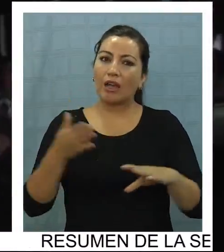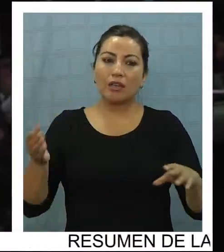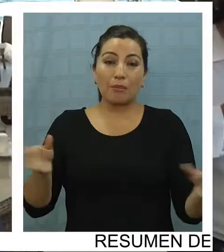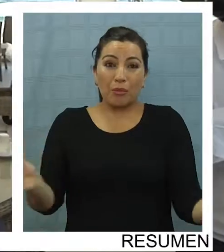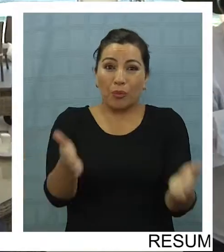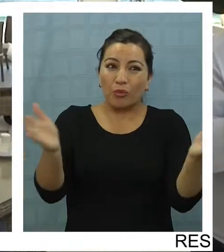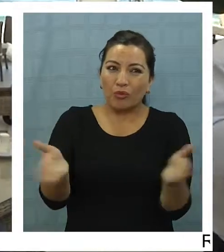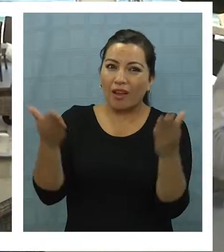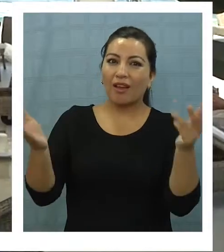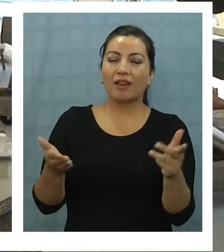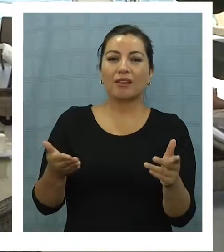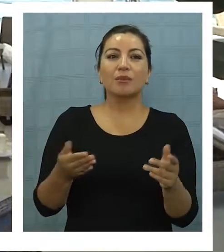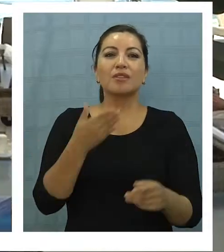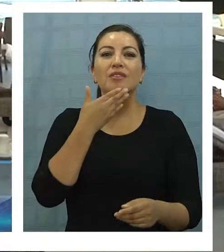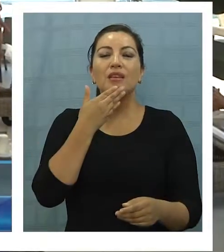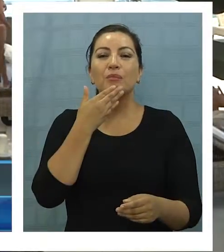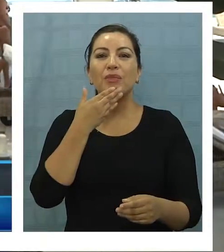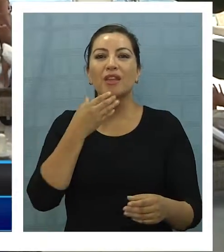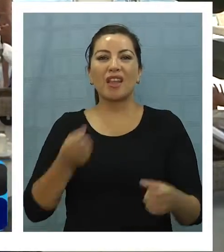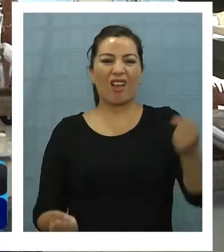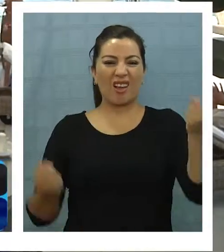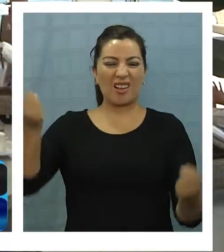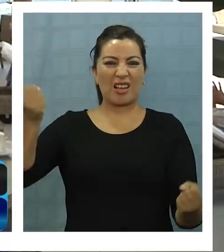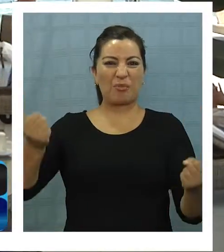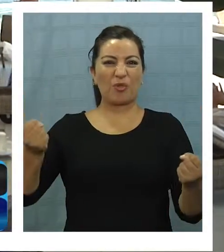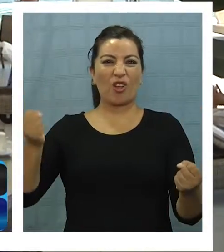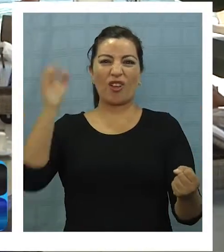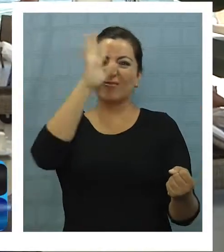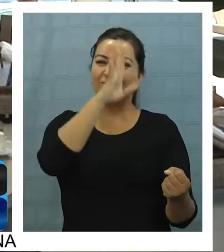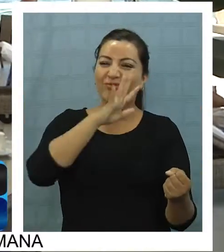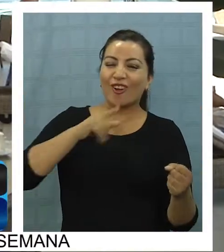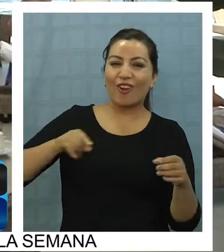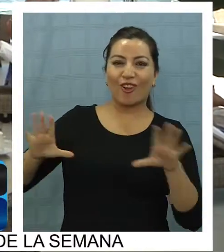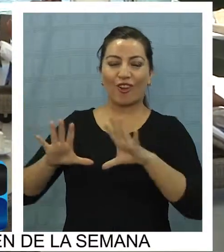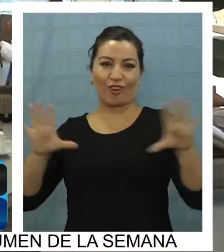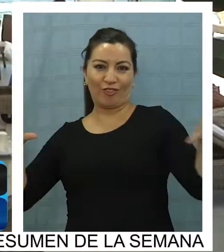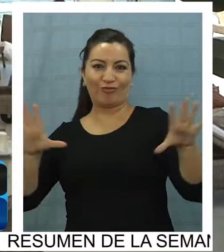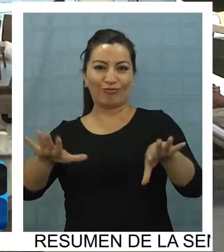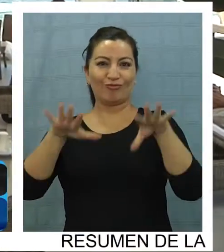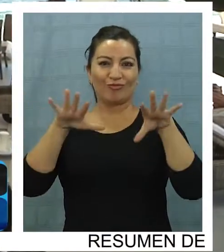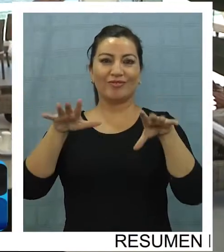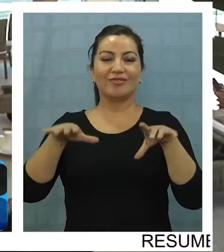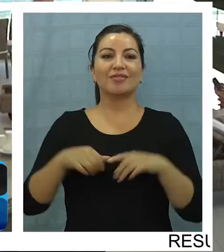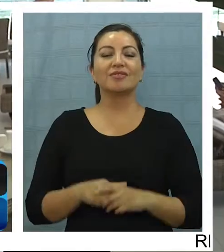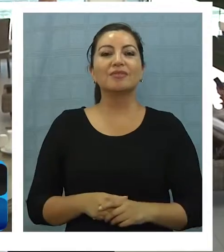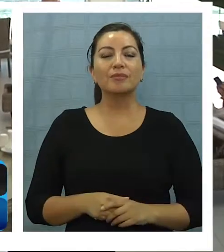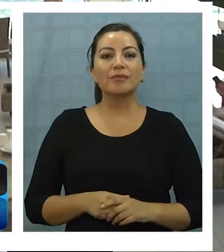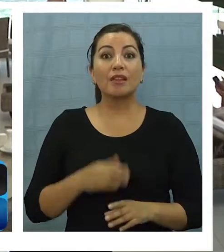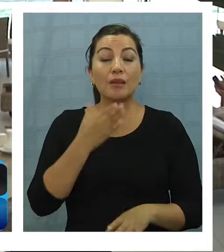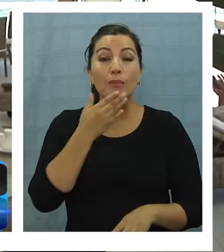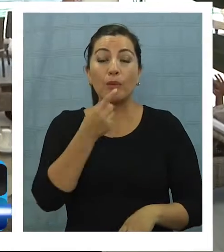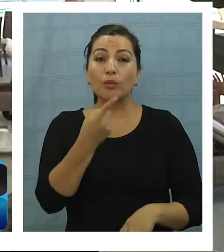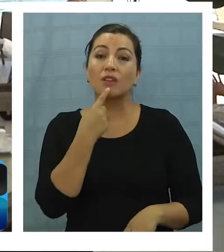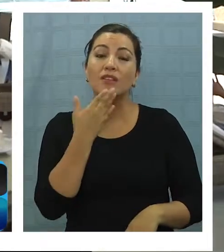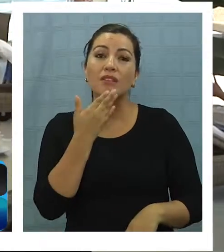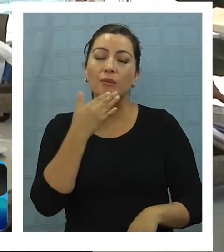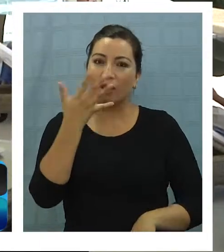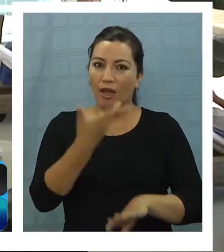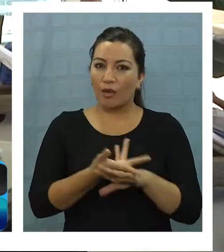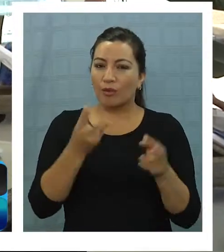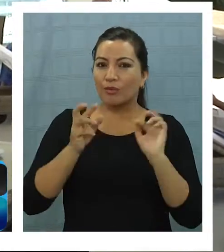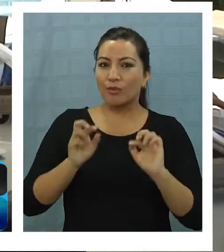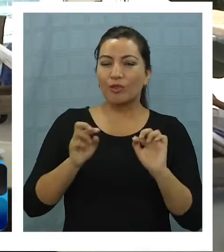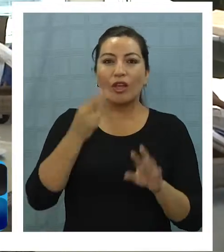juntas de vecinos, para las comparsas de Iquique, que a mi juicio es lo más importante del Carnaval de nuestra ciudad. ¿Y también vamos a tener la posibilidad de